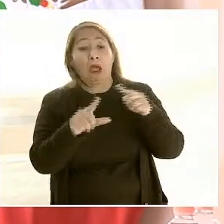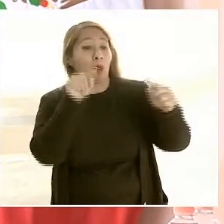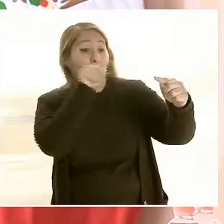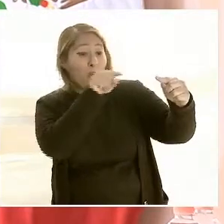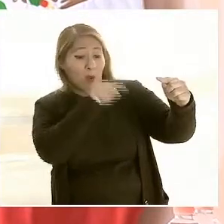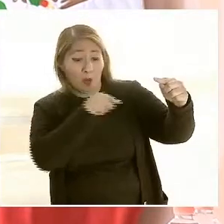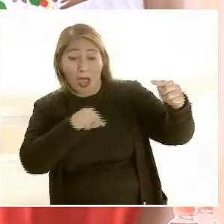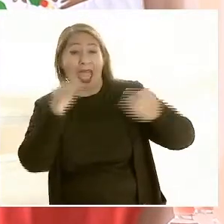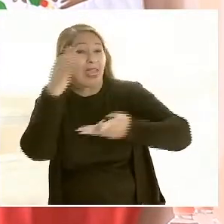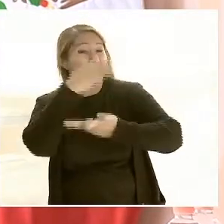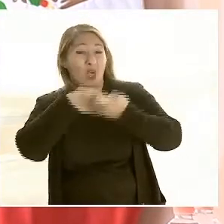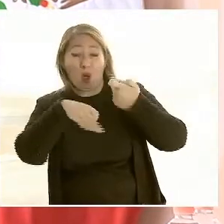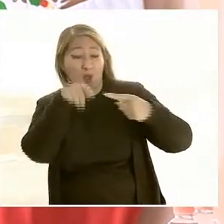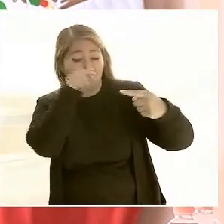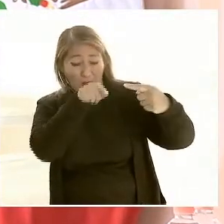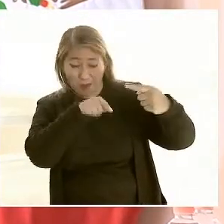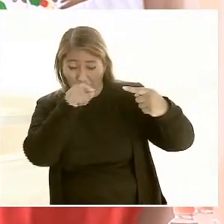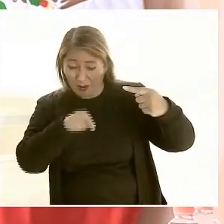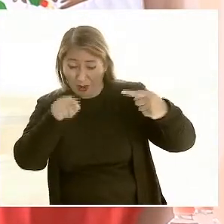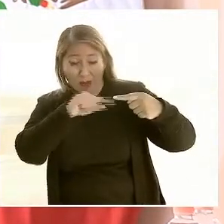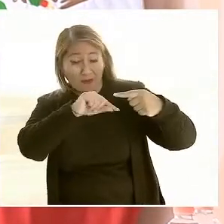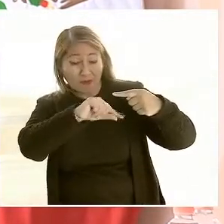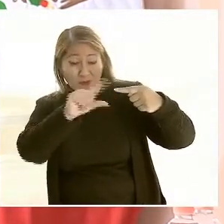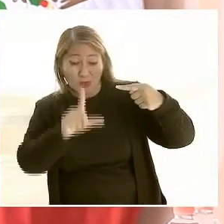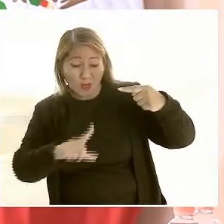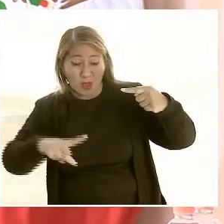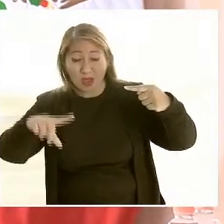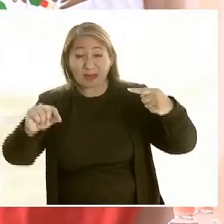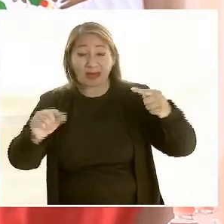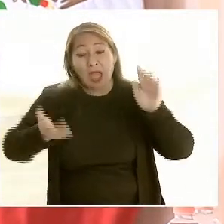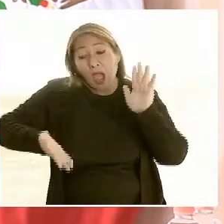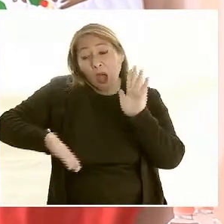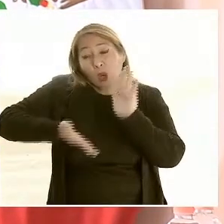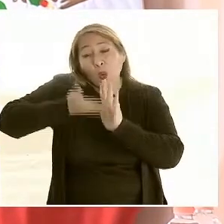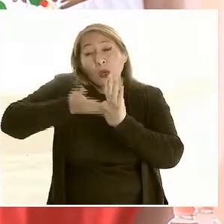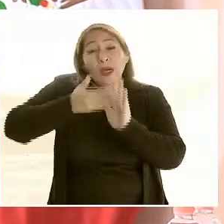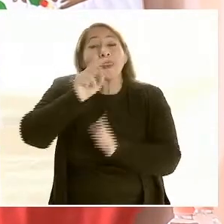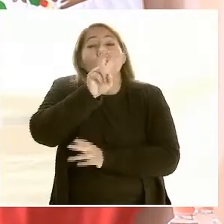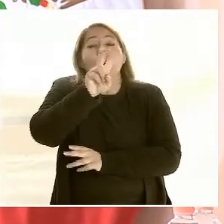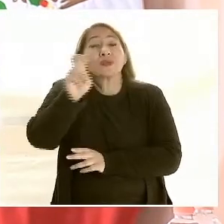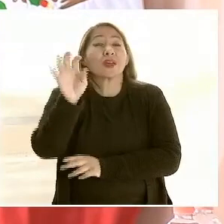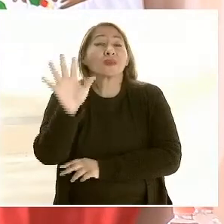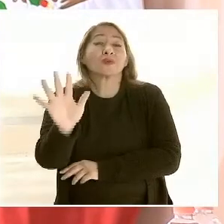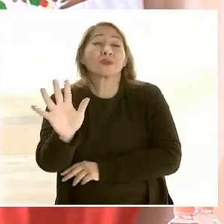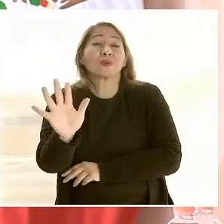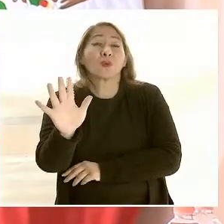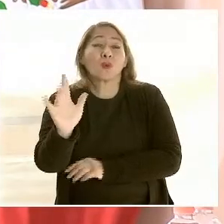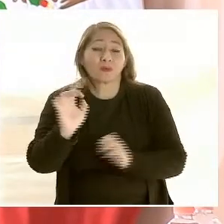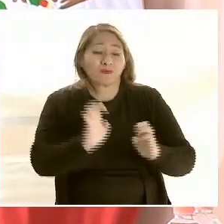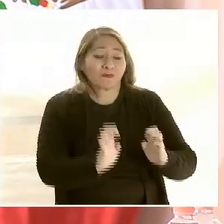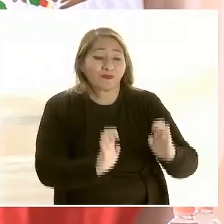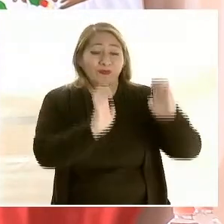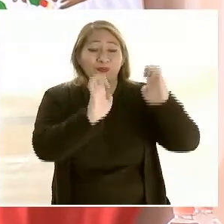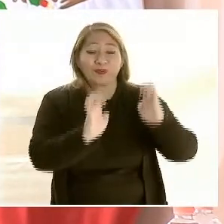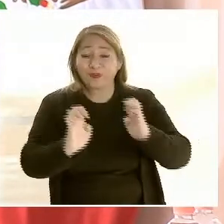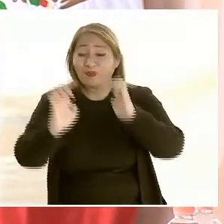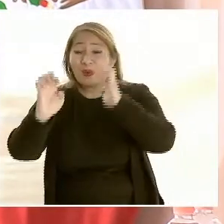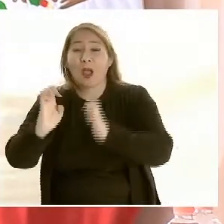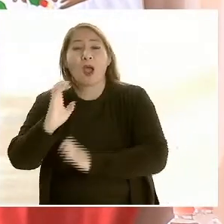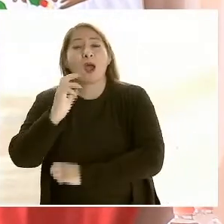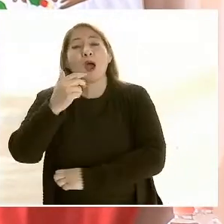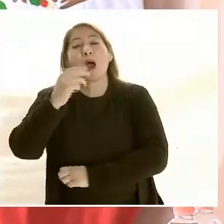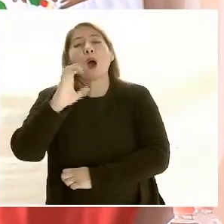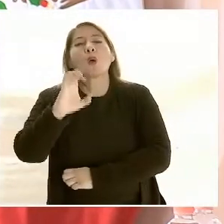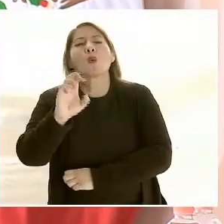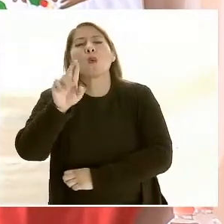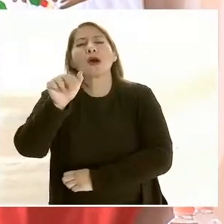han construido más de 250 cuarteles, lo que